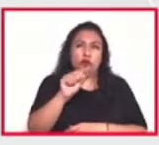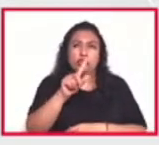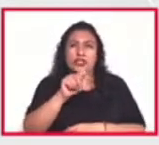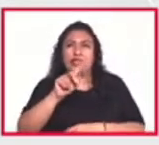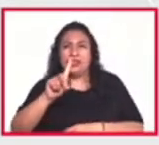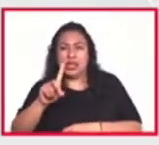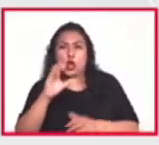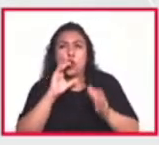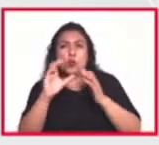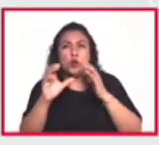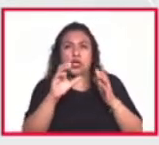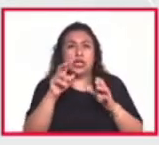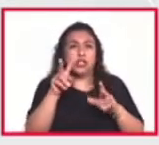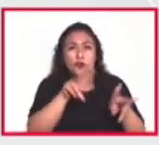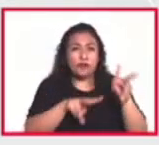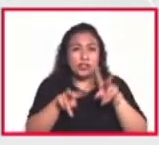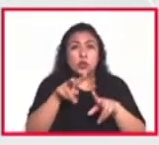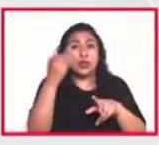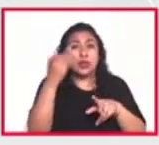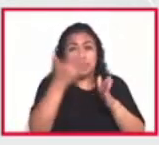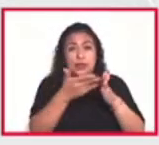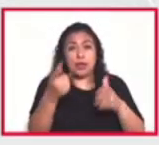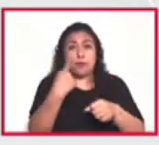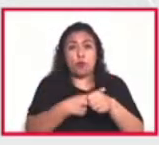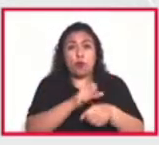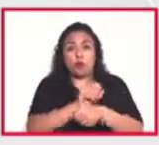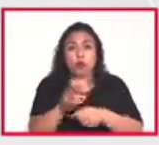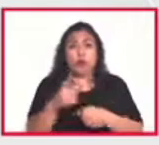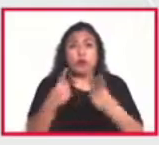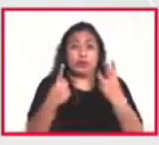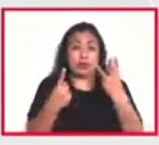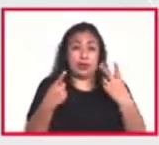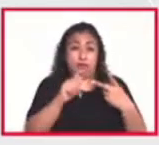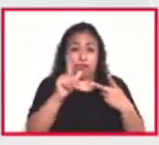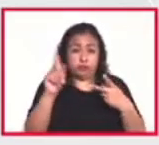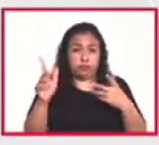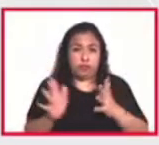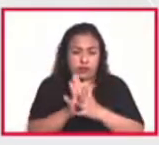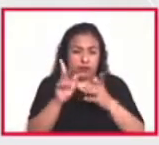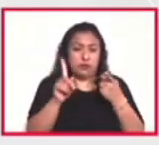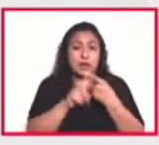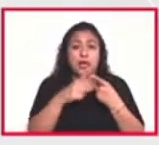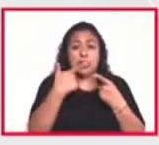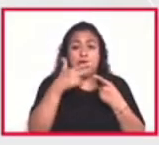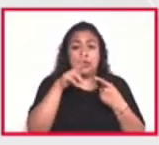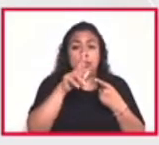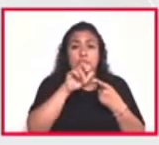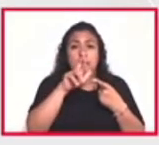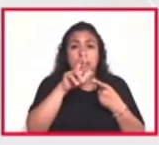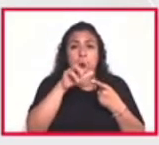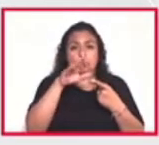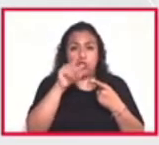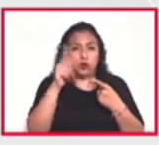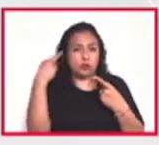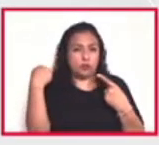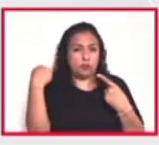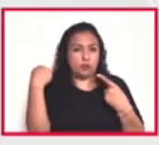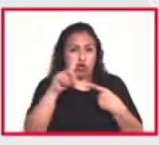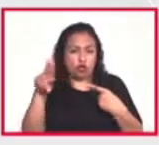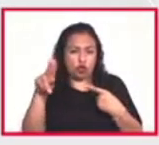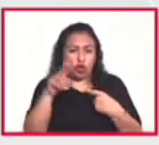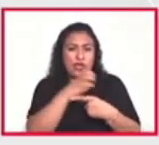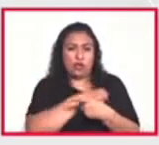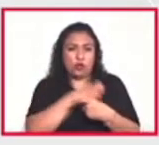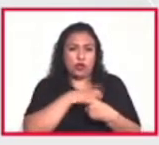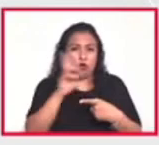en tiempos de pandemia. En ella participaron tres especialistas. El primero de ellos, Guillermo Orozco, maestro y doctor en educación por la